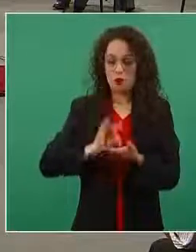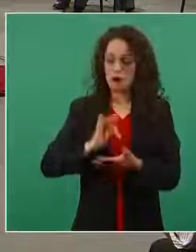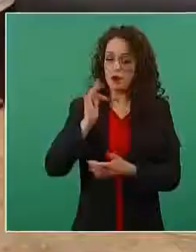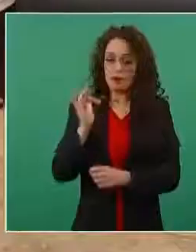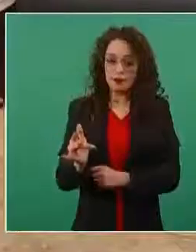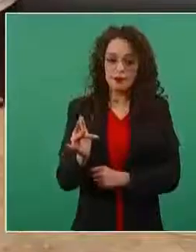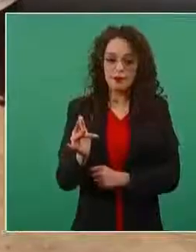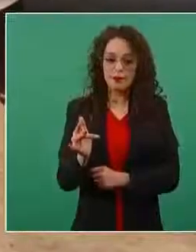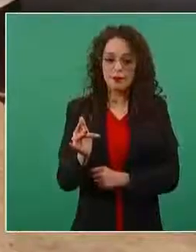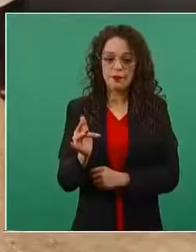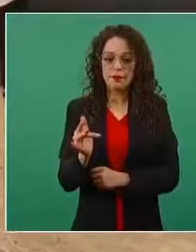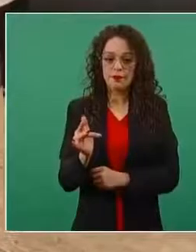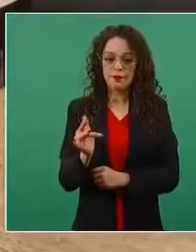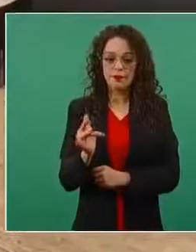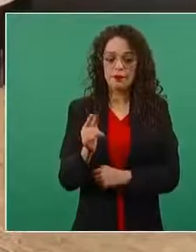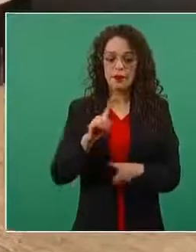las